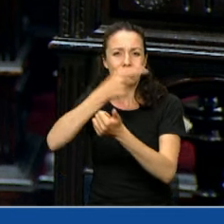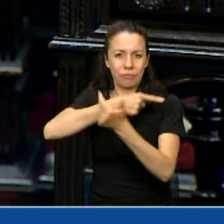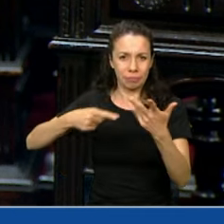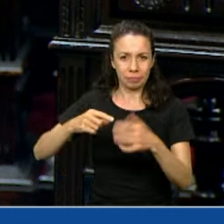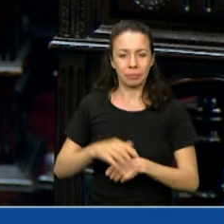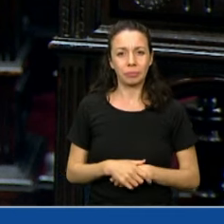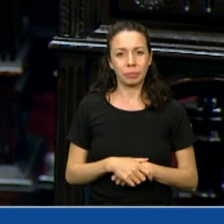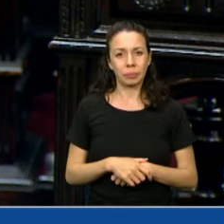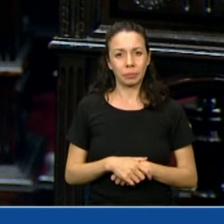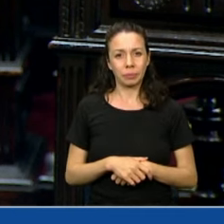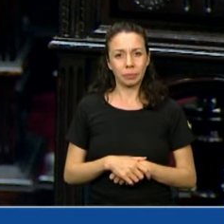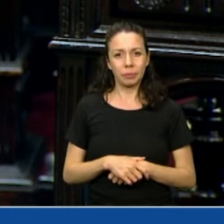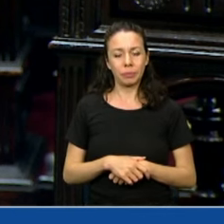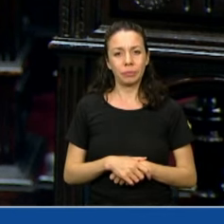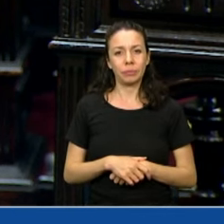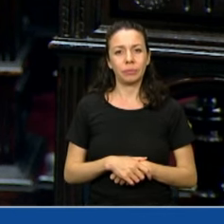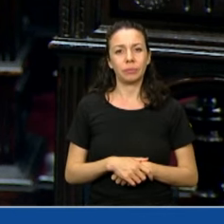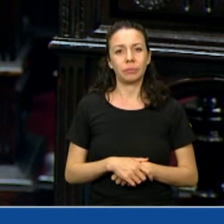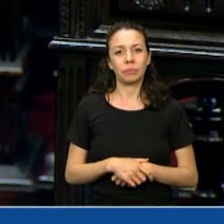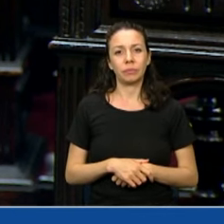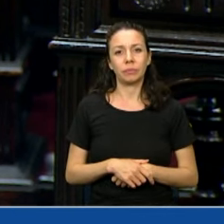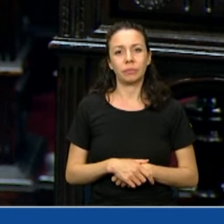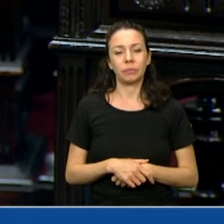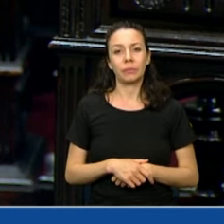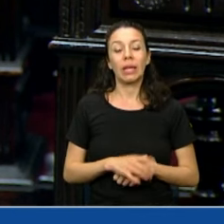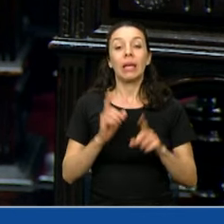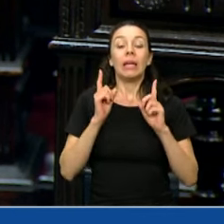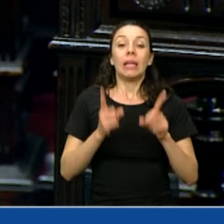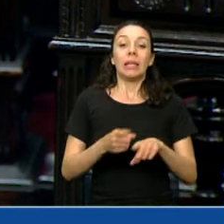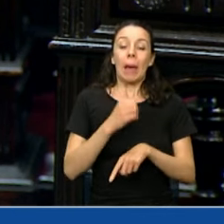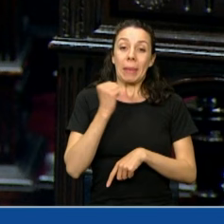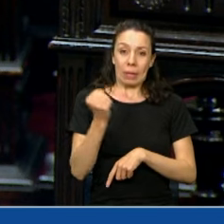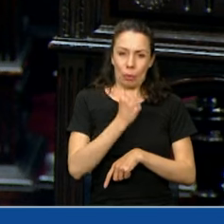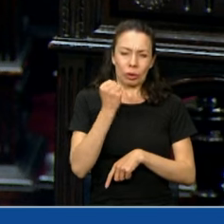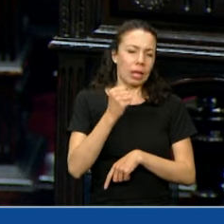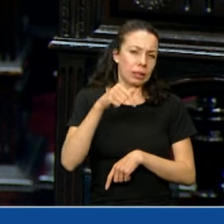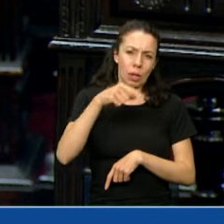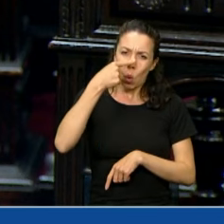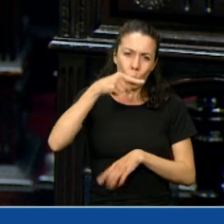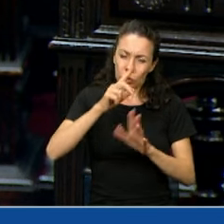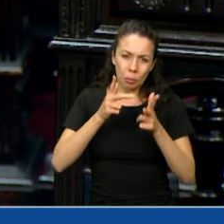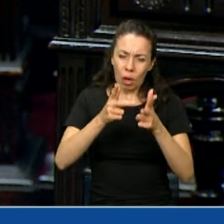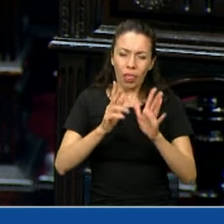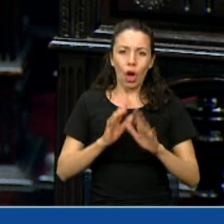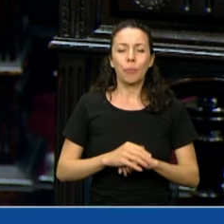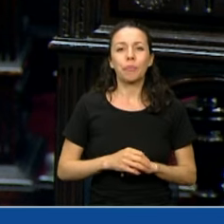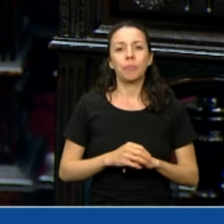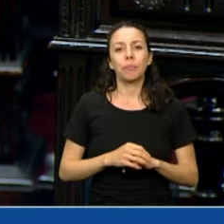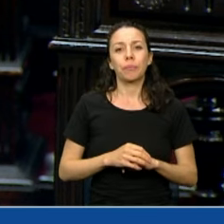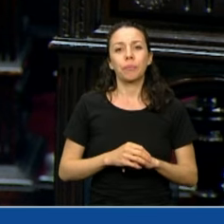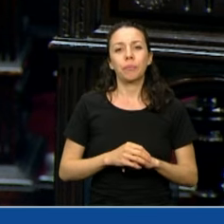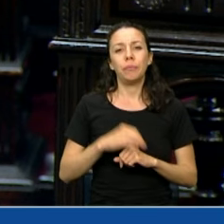digital es importante también y con esto voy terminando que podamos